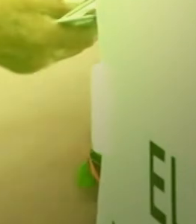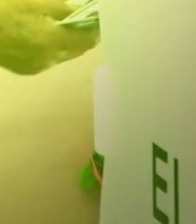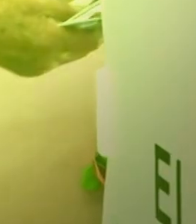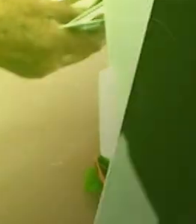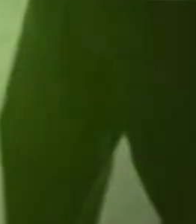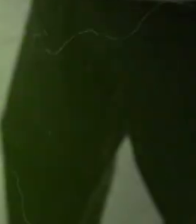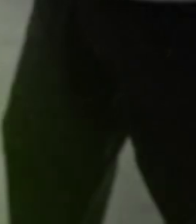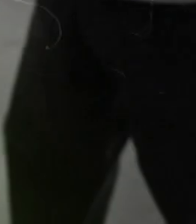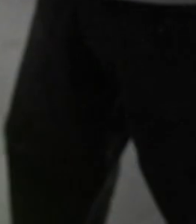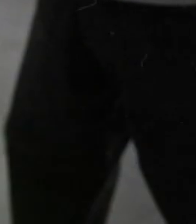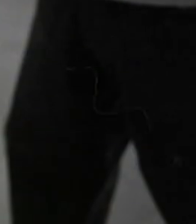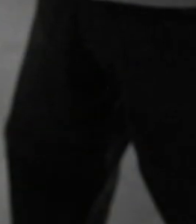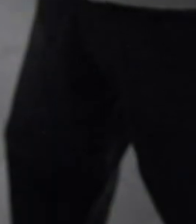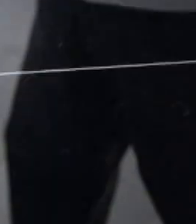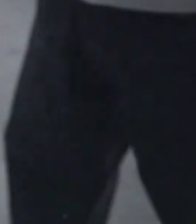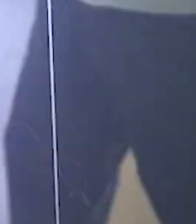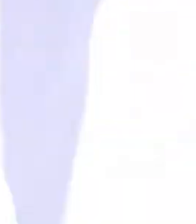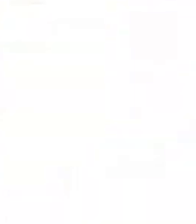democrático del país.